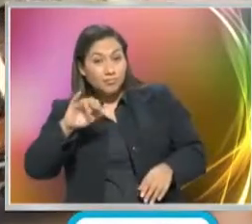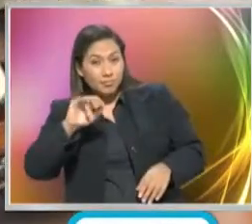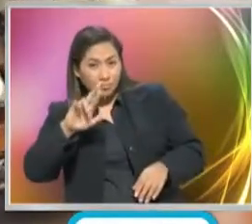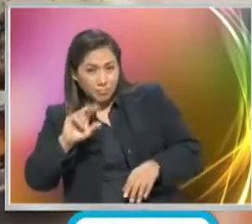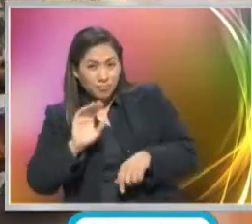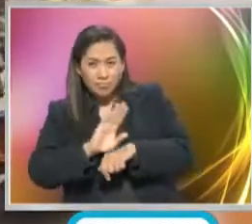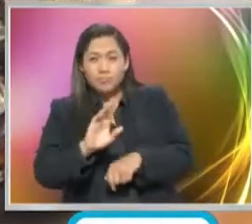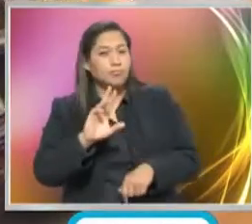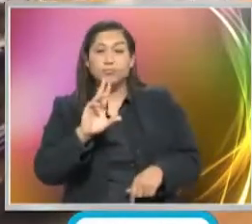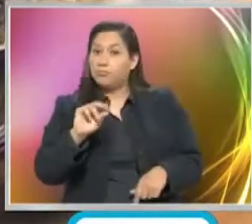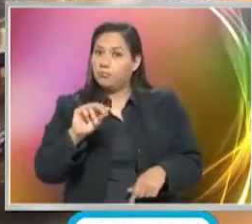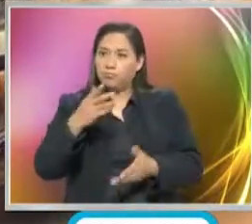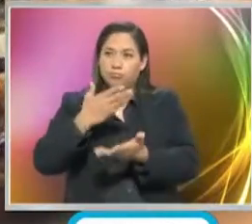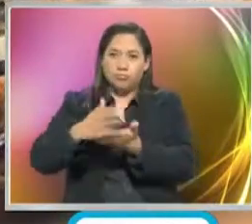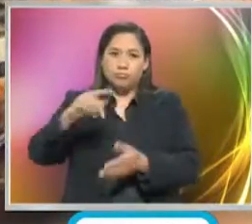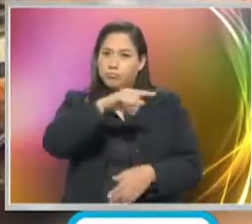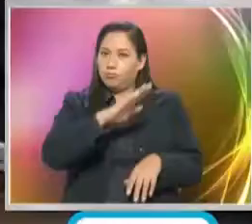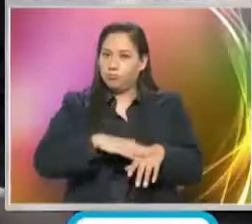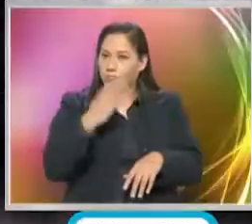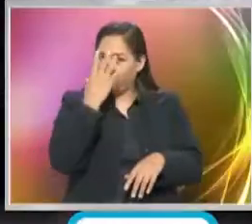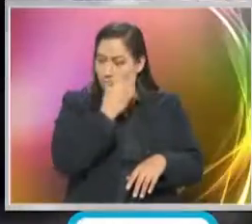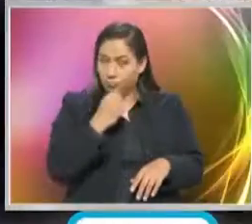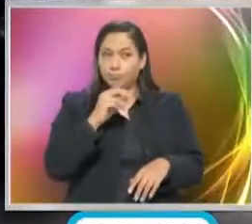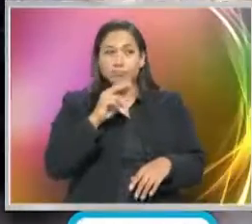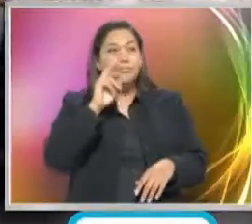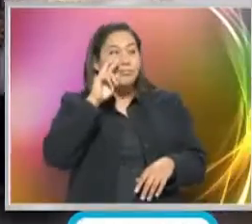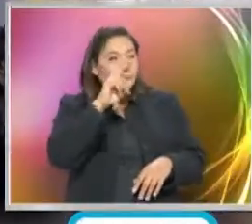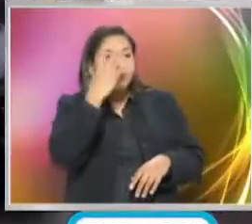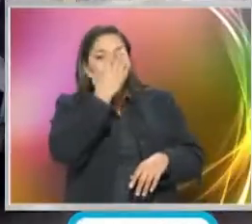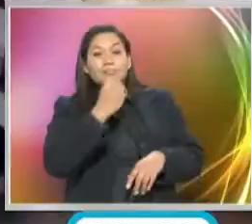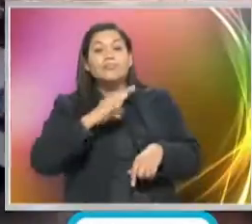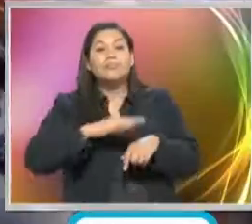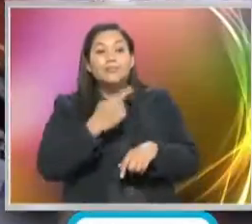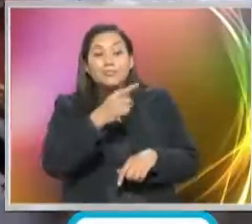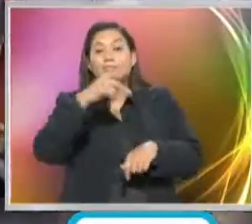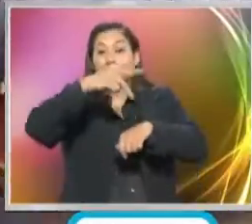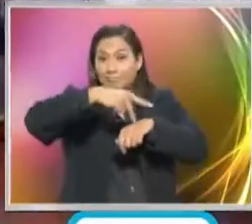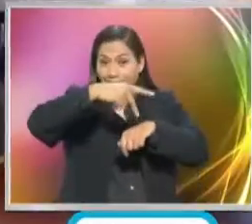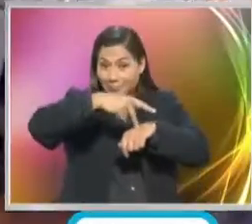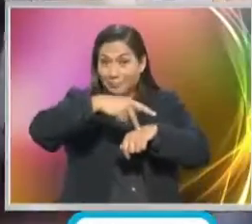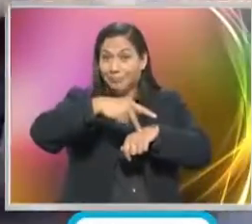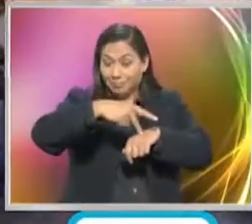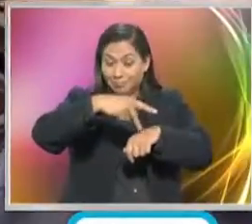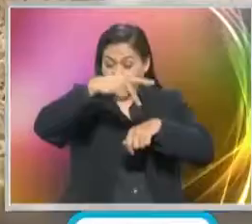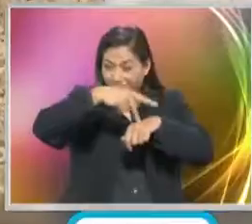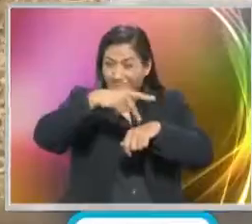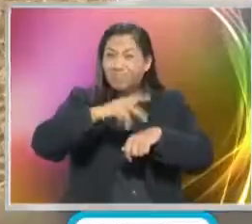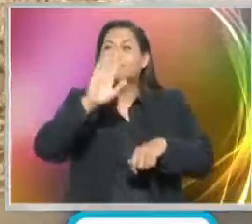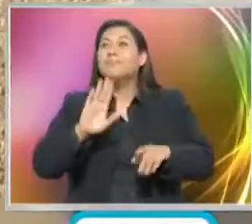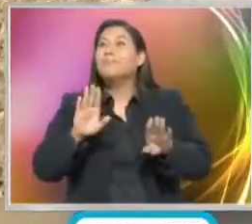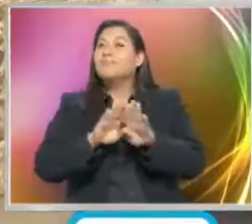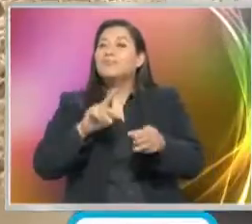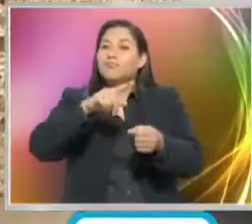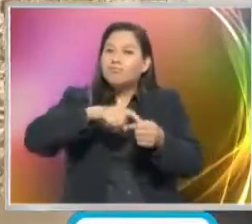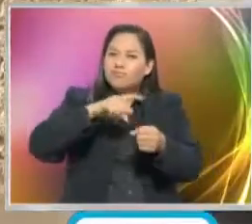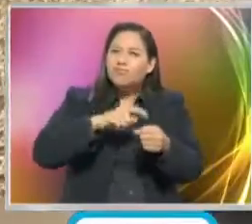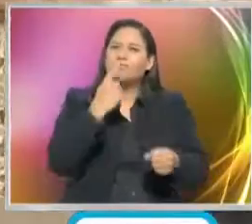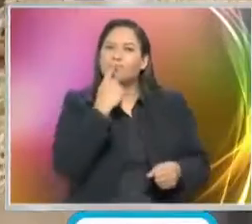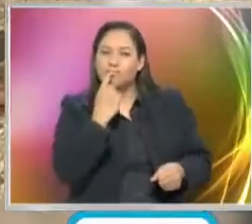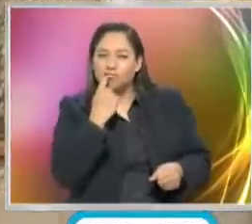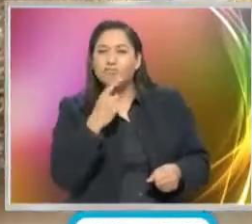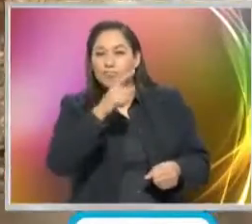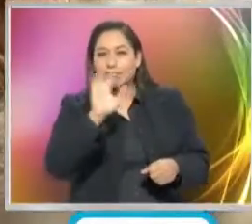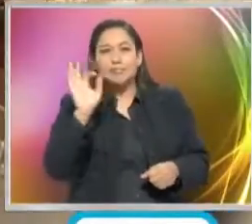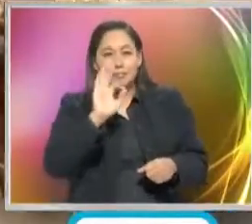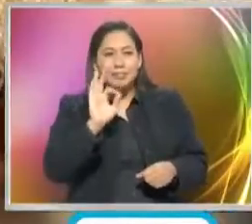no tan Más grande, bonito, más pero bonito la el de verdad es que Taxco, se me ve gusta muy más. bonito porque además está en piedra, es una piedra como colorada, Sí. a lo mejor